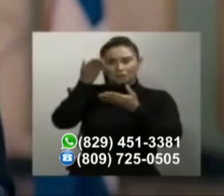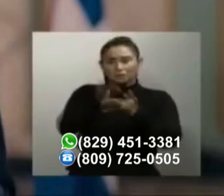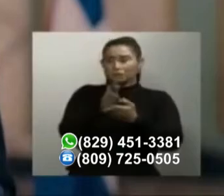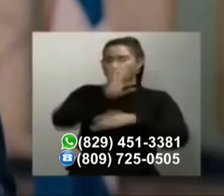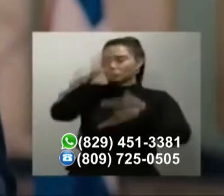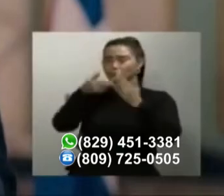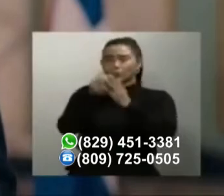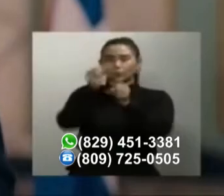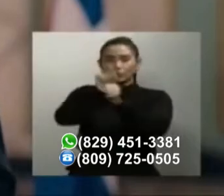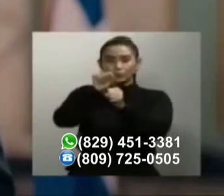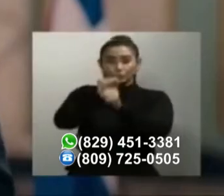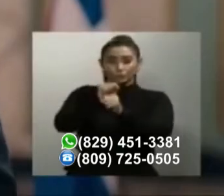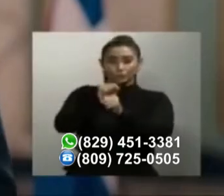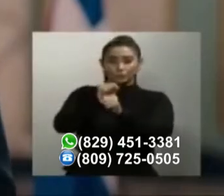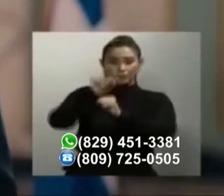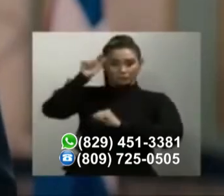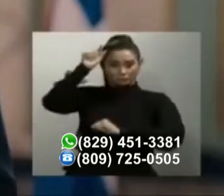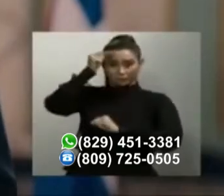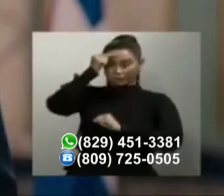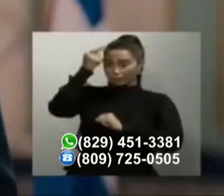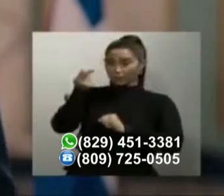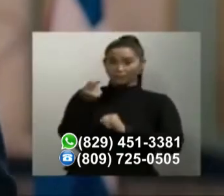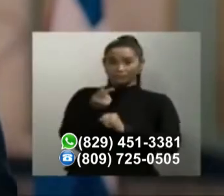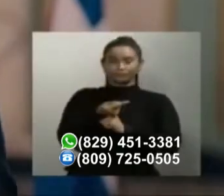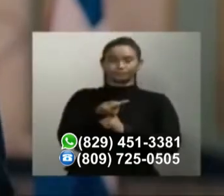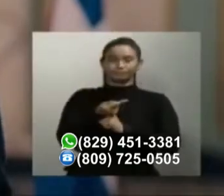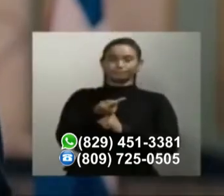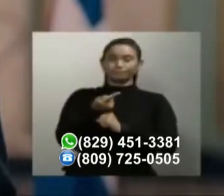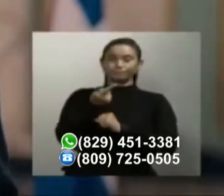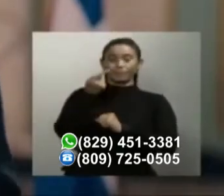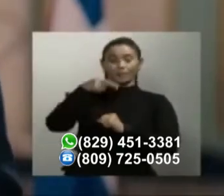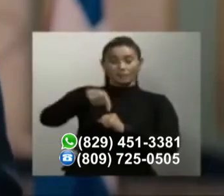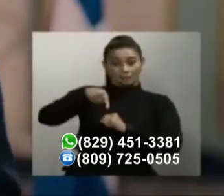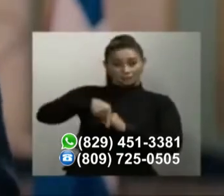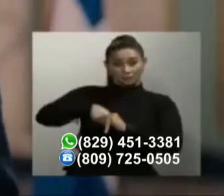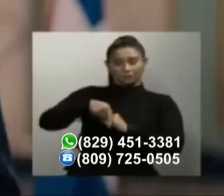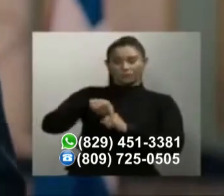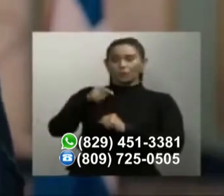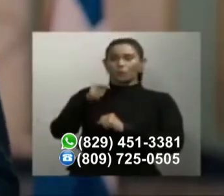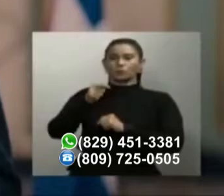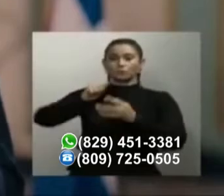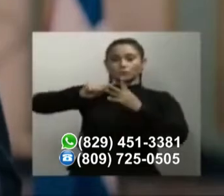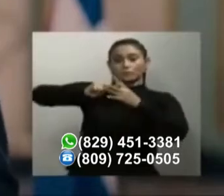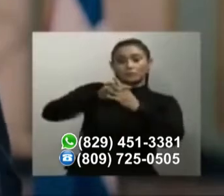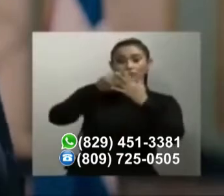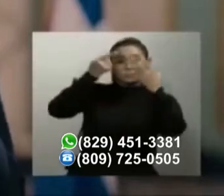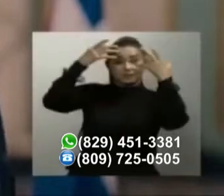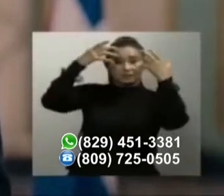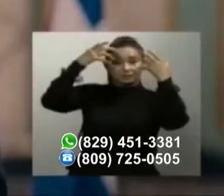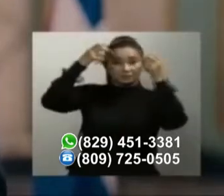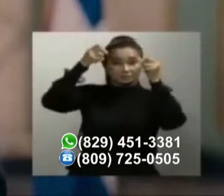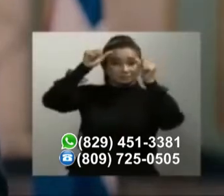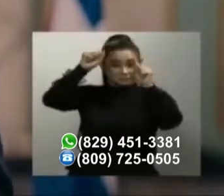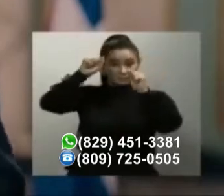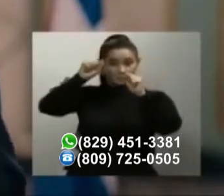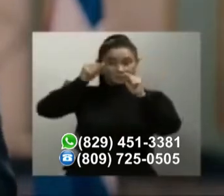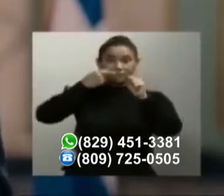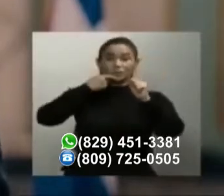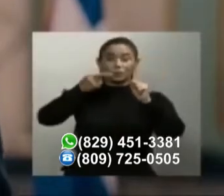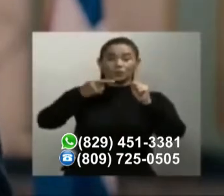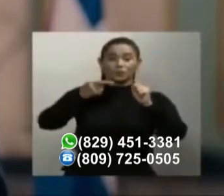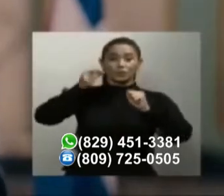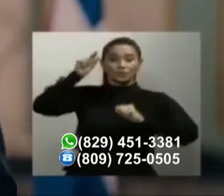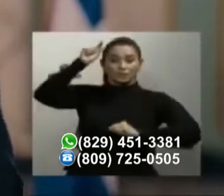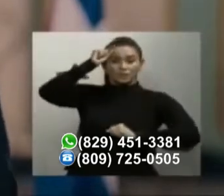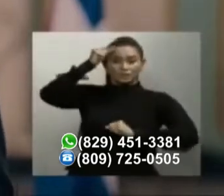la reforma fiscal y la crisis de haití es propia anunciar a el país que el presidente abinader ha hablará hoy